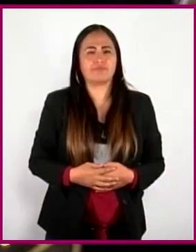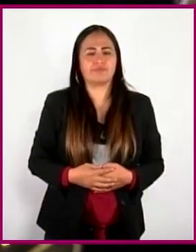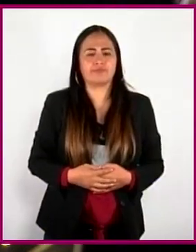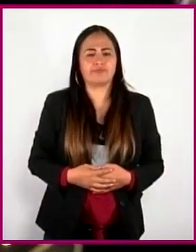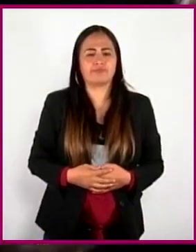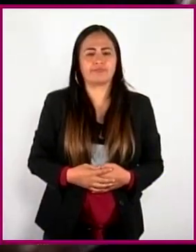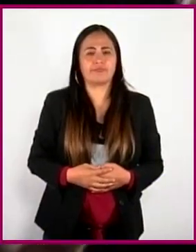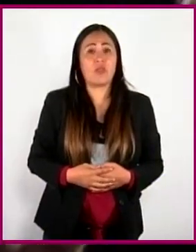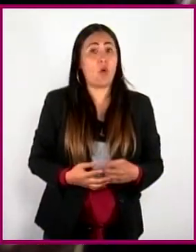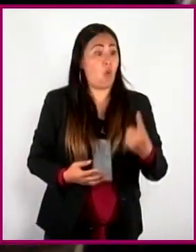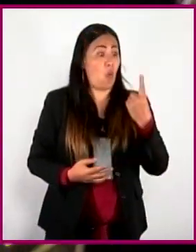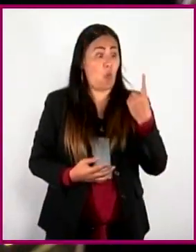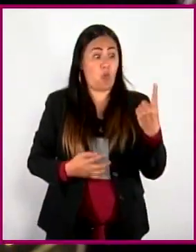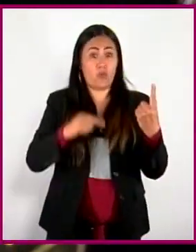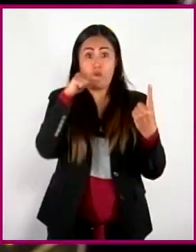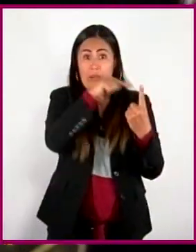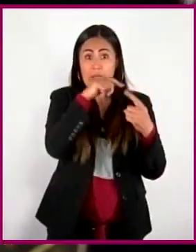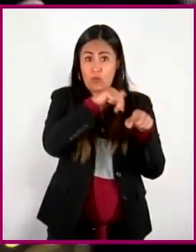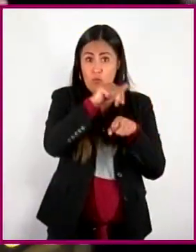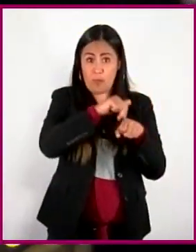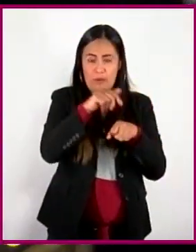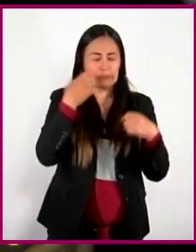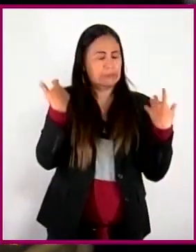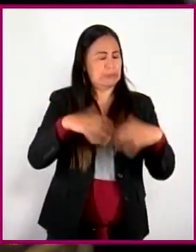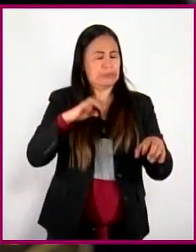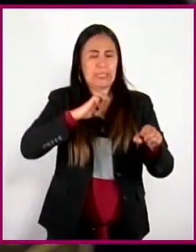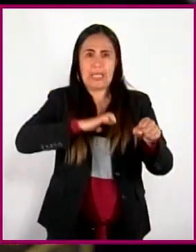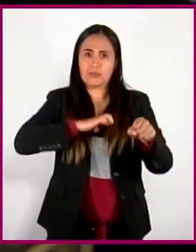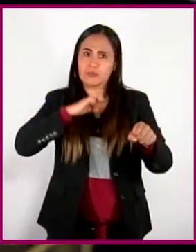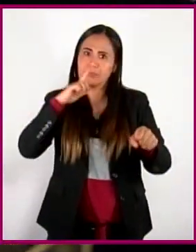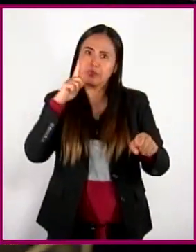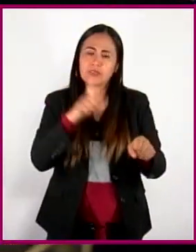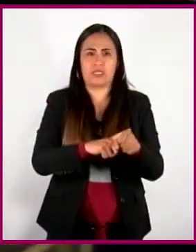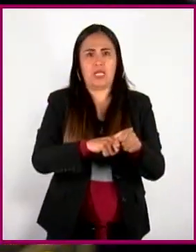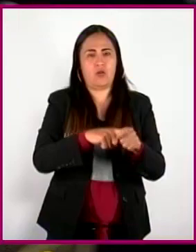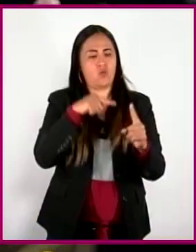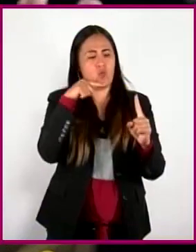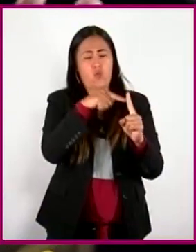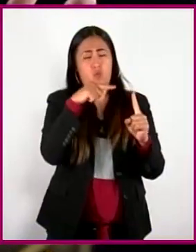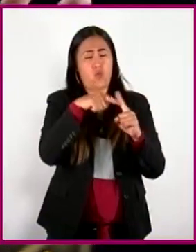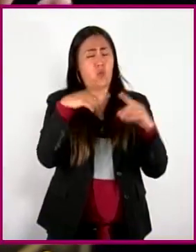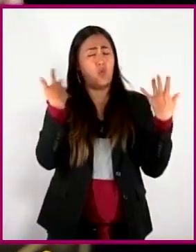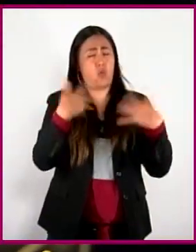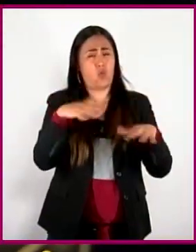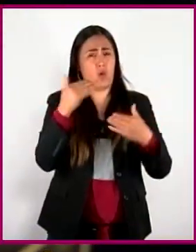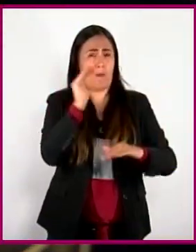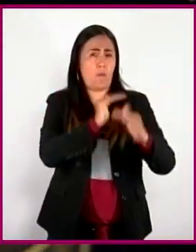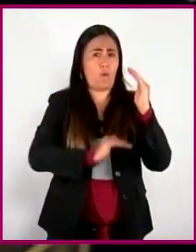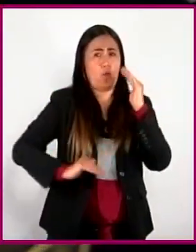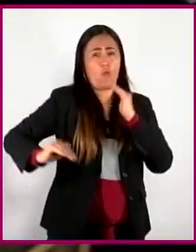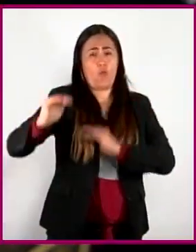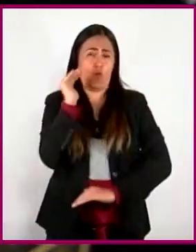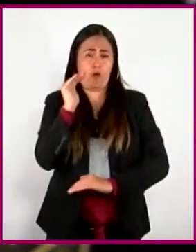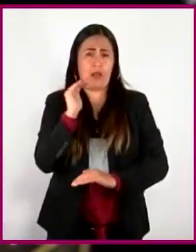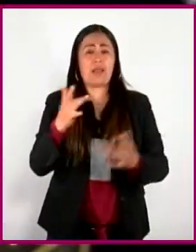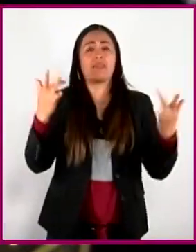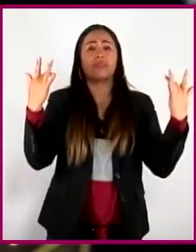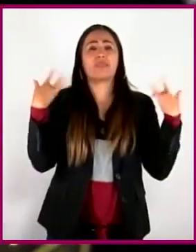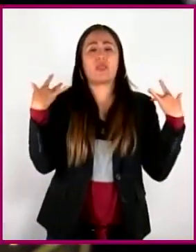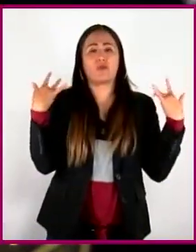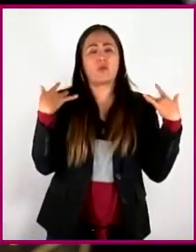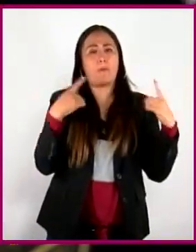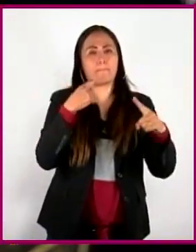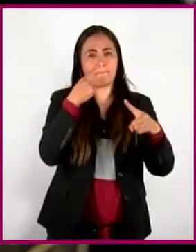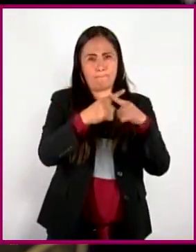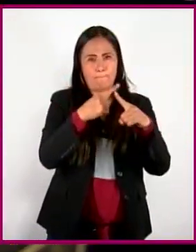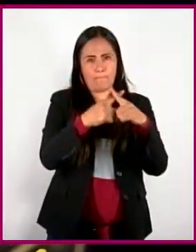Recordemos que el 1 es tan especial que se cuece aparte. Tiene un nombre y un lugar destacado entre los números. Es el neutro multiplicativo.